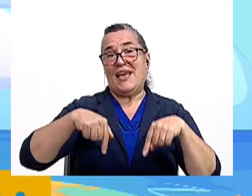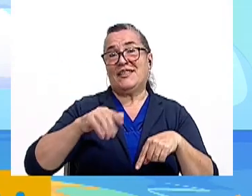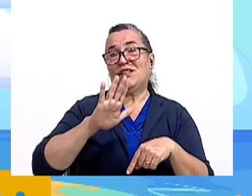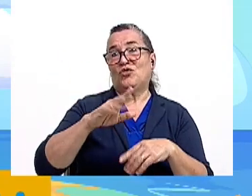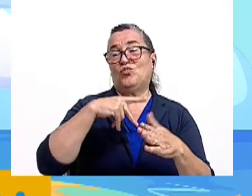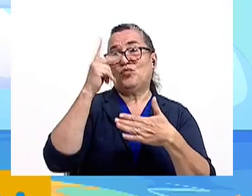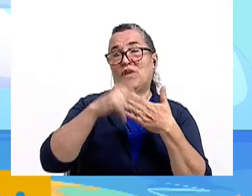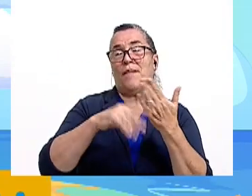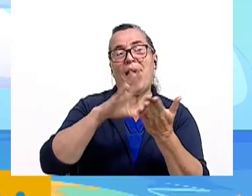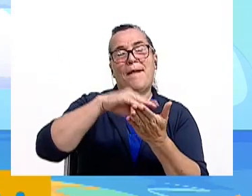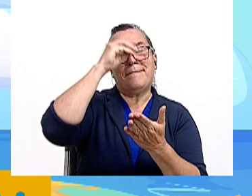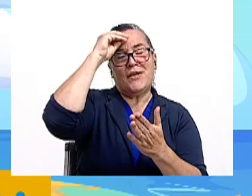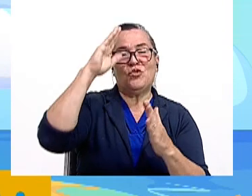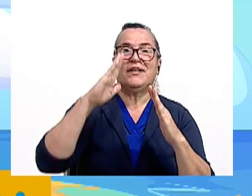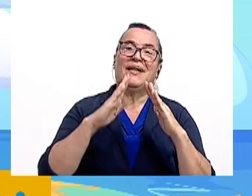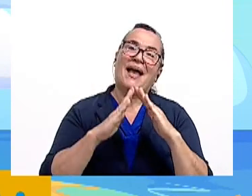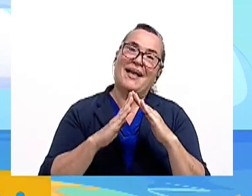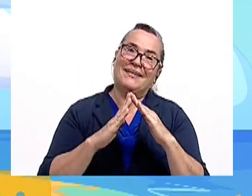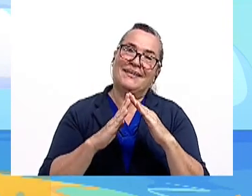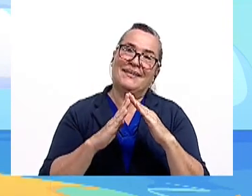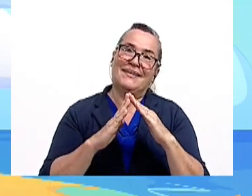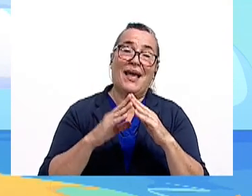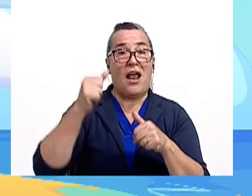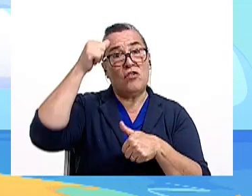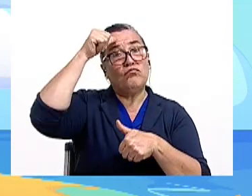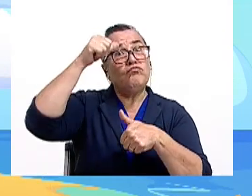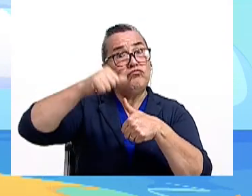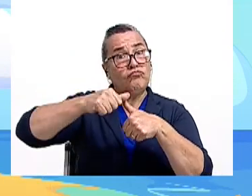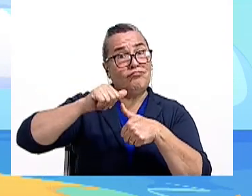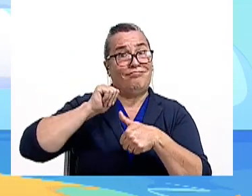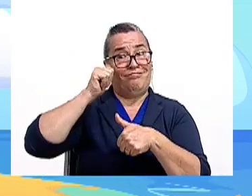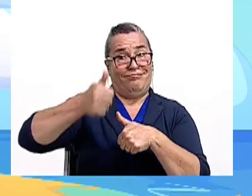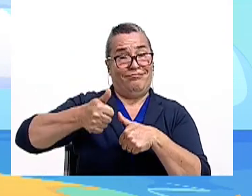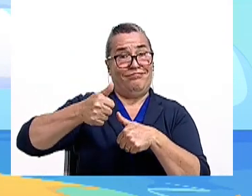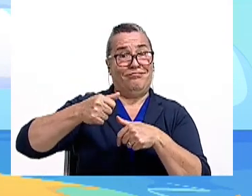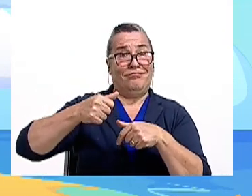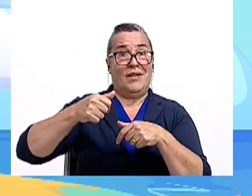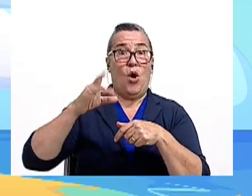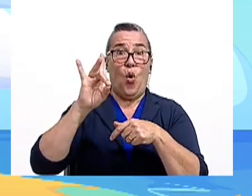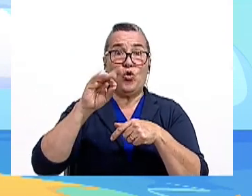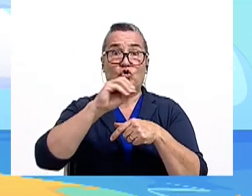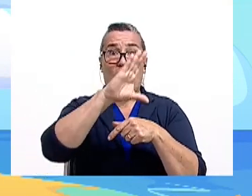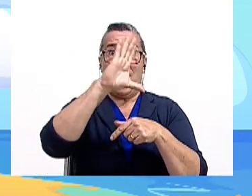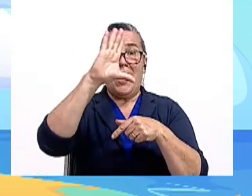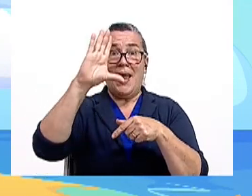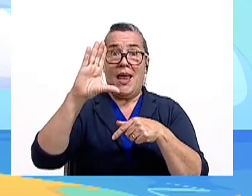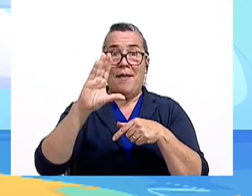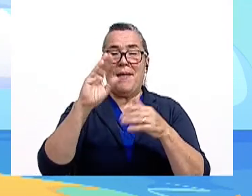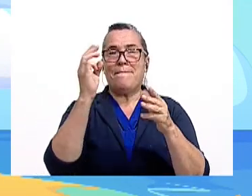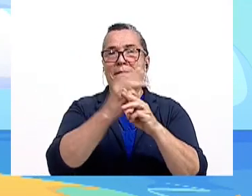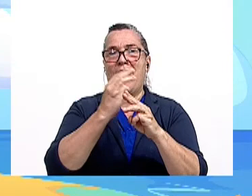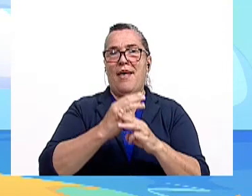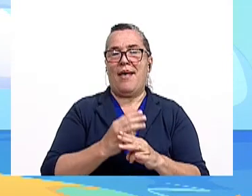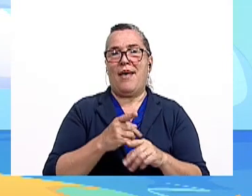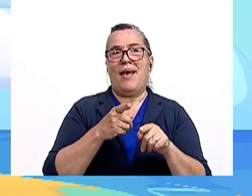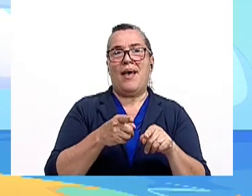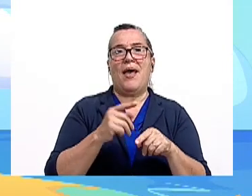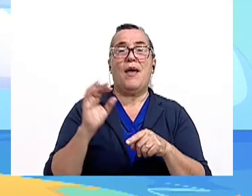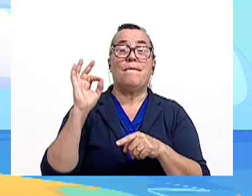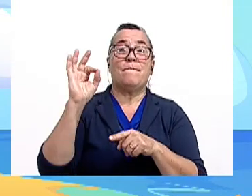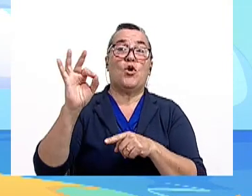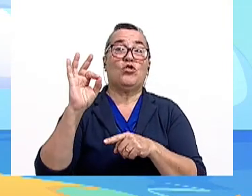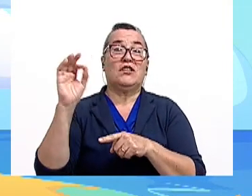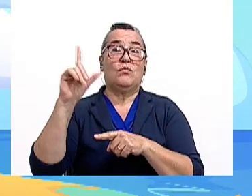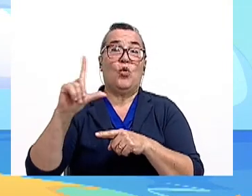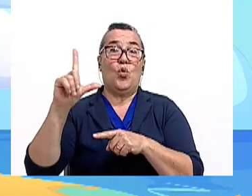su programa Aprendo en Casa. Recuerden, mañana a partir de las 8 de la mañana, matemáticas, y el próximo lunes